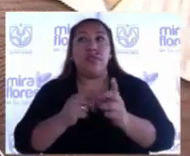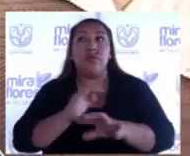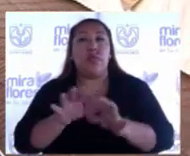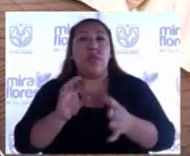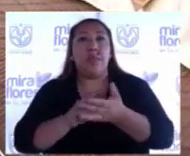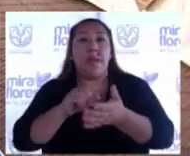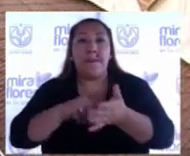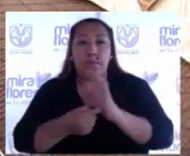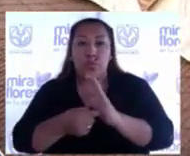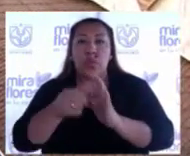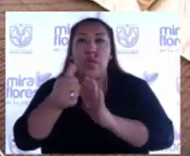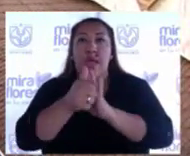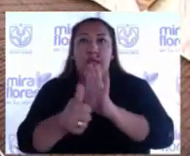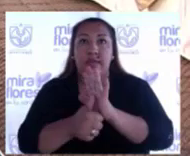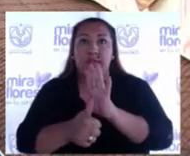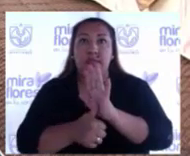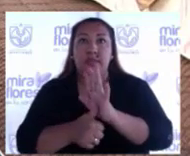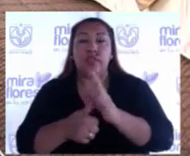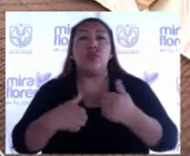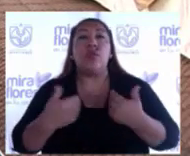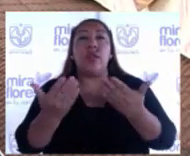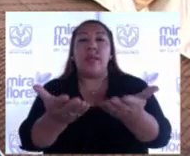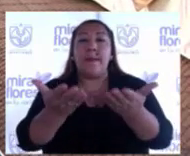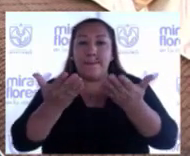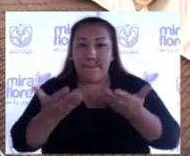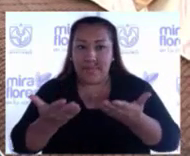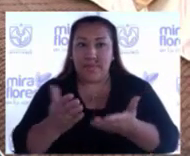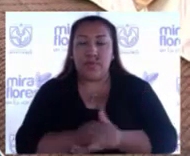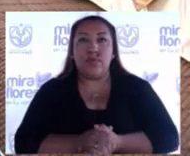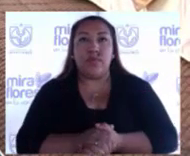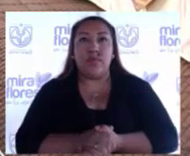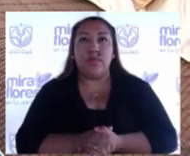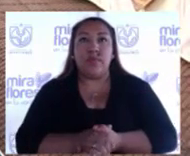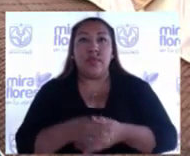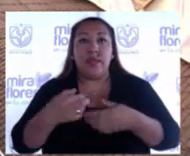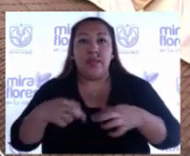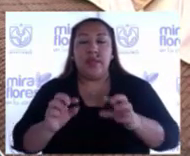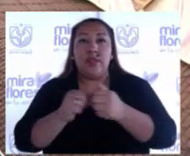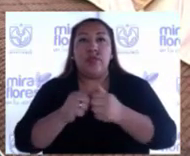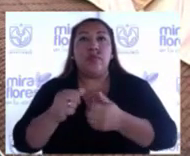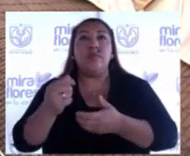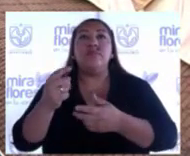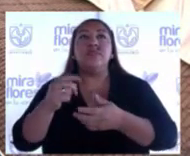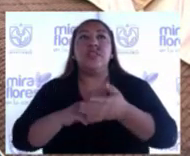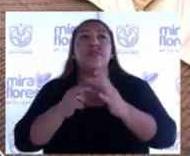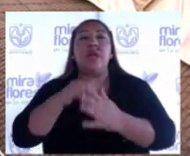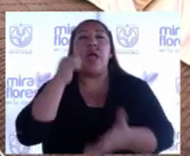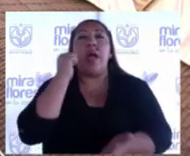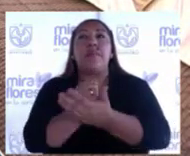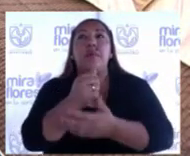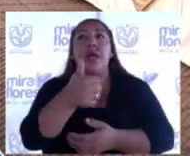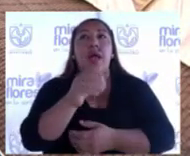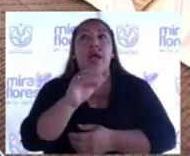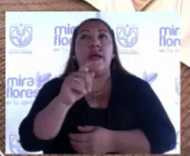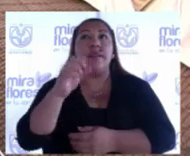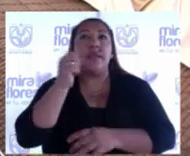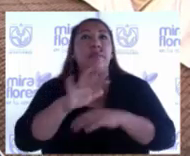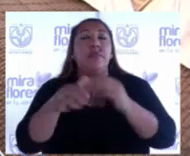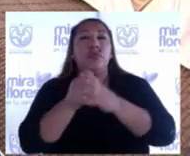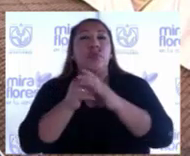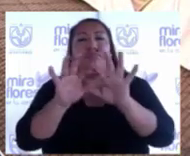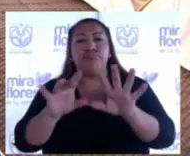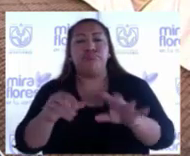más puntos en agenda, les pido que se permita la exoneración de la aprobación del acta para la